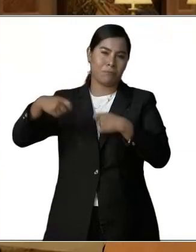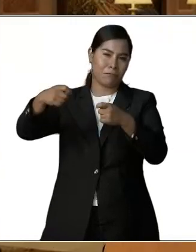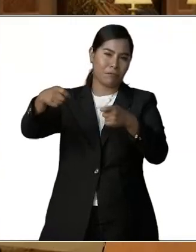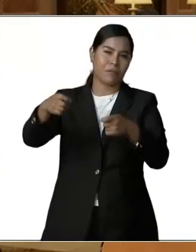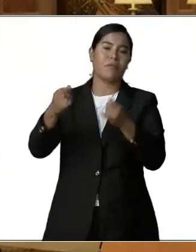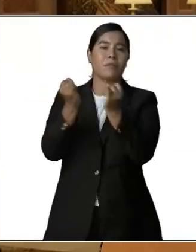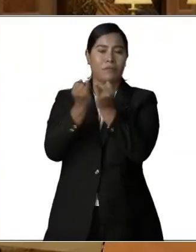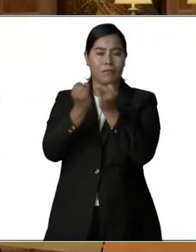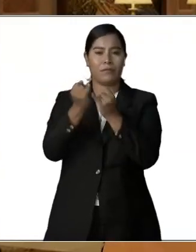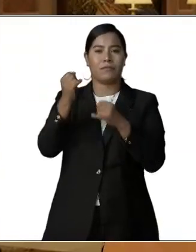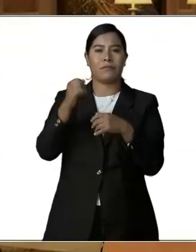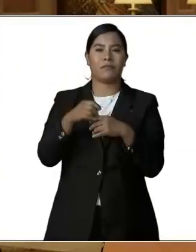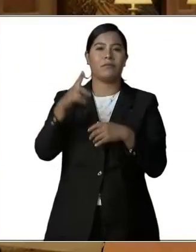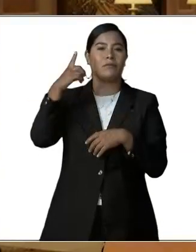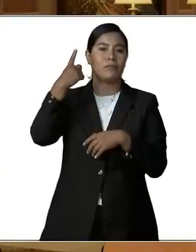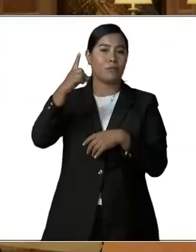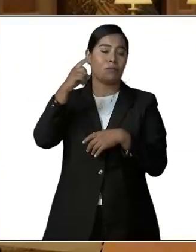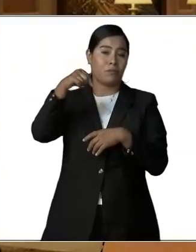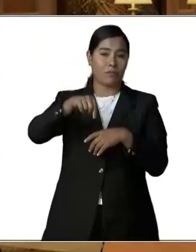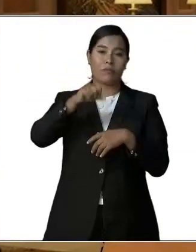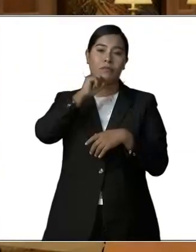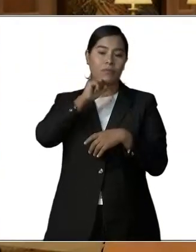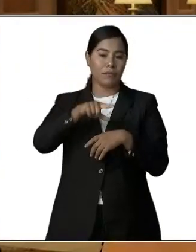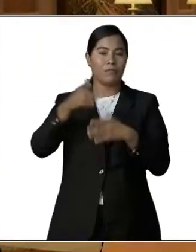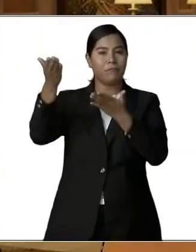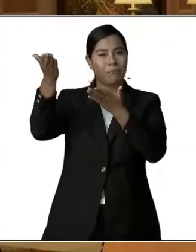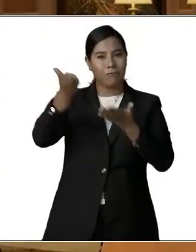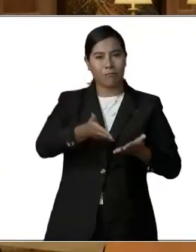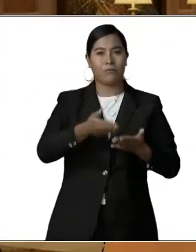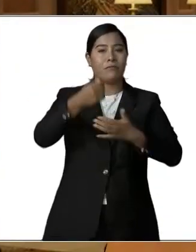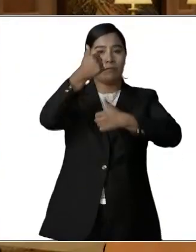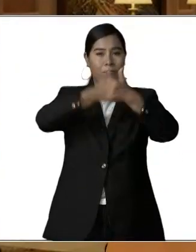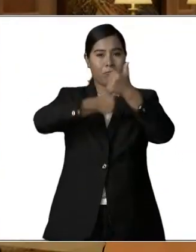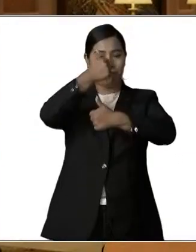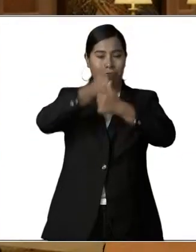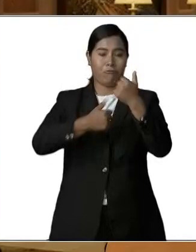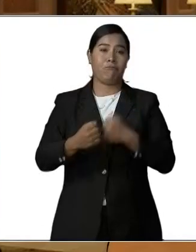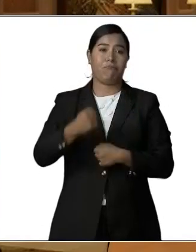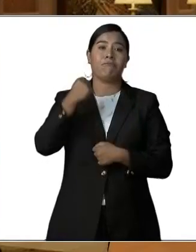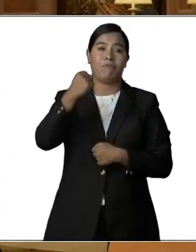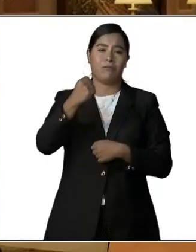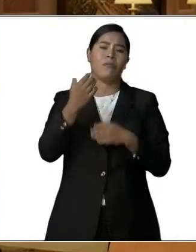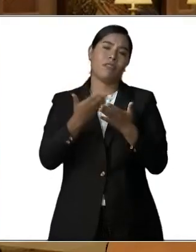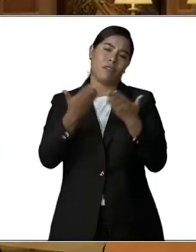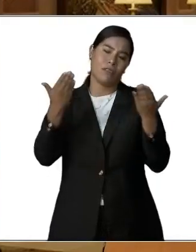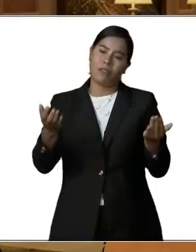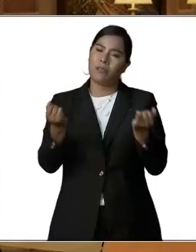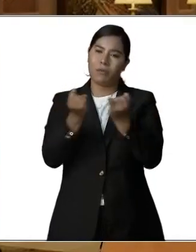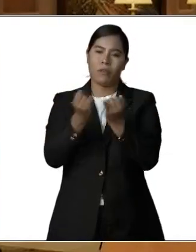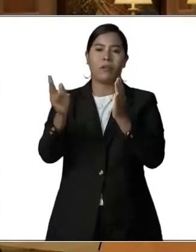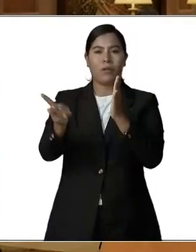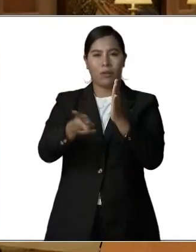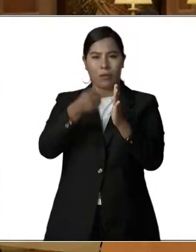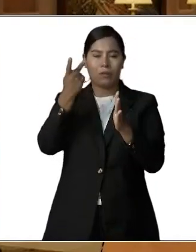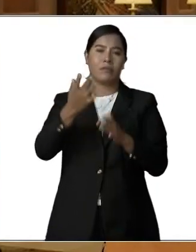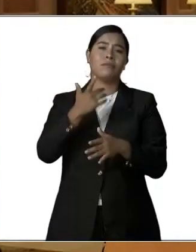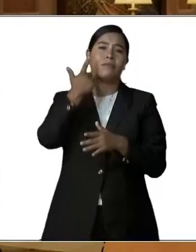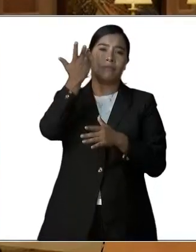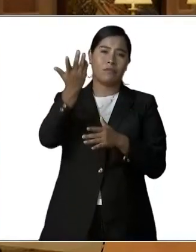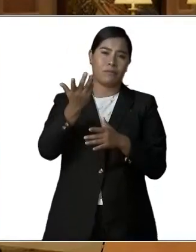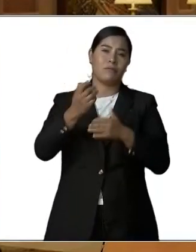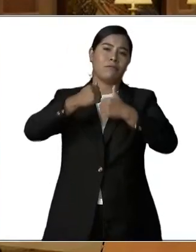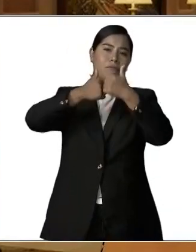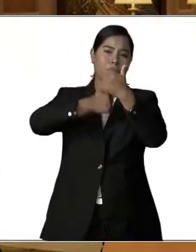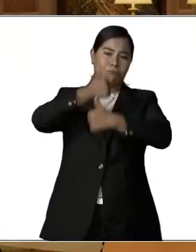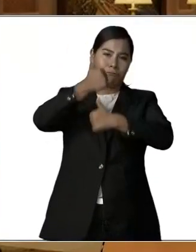con nosotros, de tal manera que era una competición muy, muy fuerte. Y eso es precisamente lo que tratamos de retomar ahora, ¿no? Con la renovación de